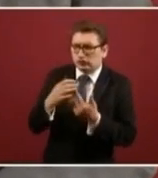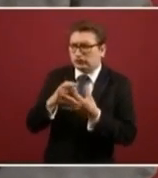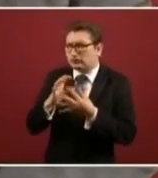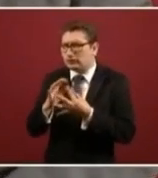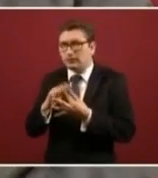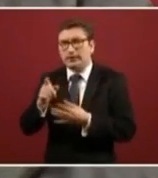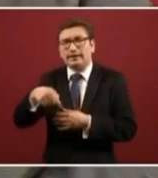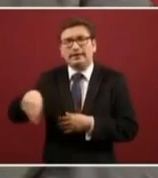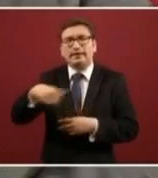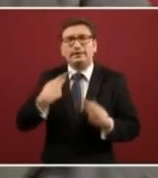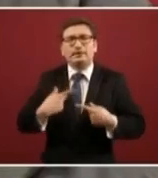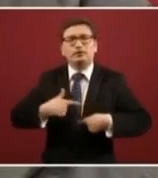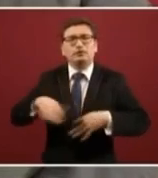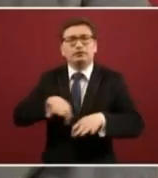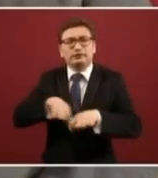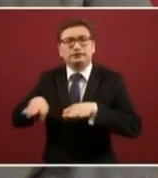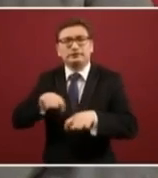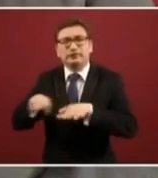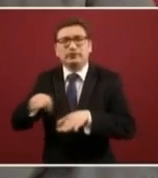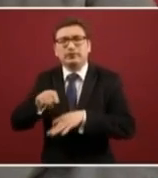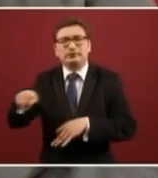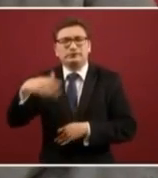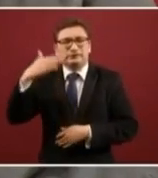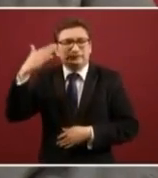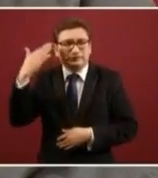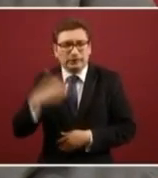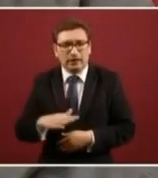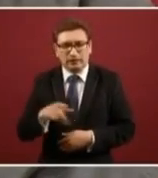saben mucho, son maestros